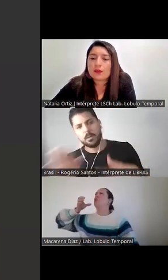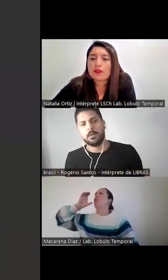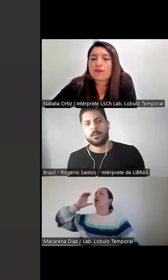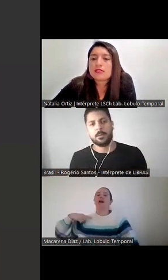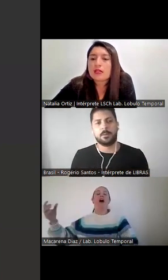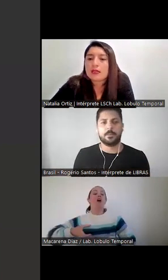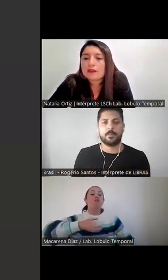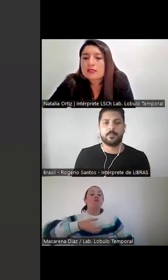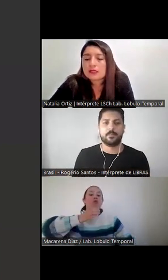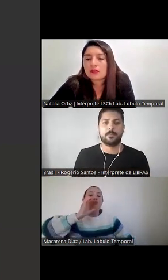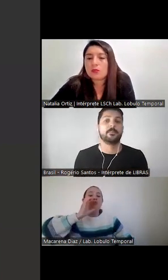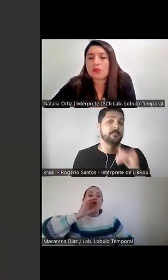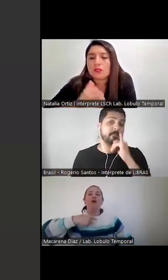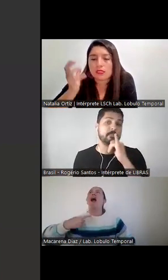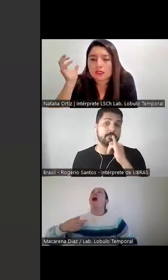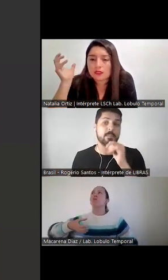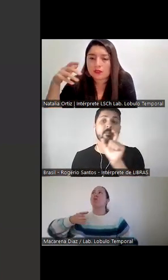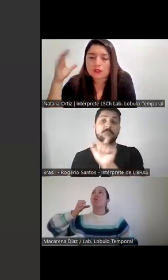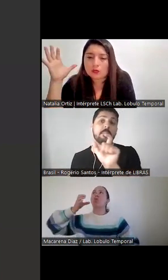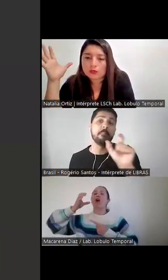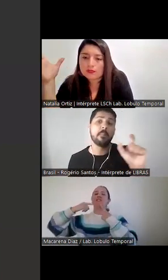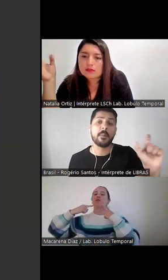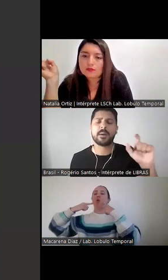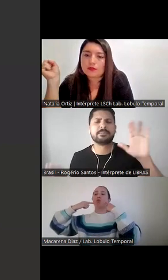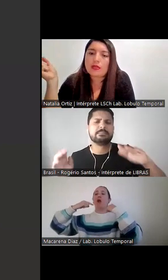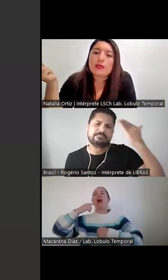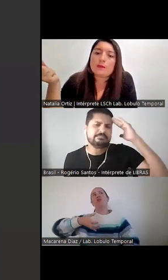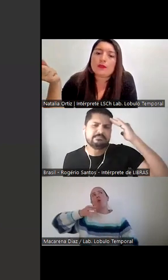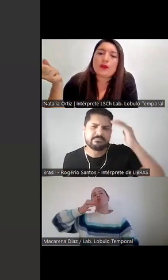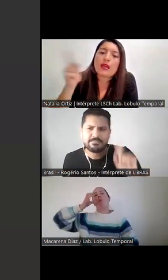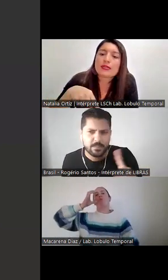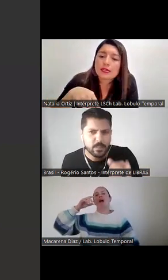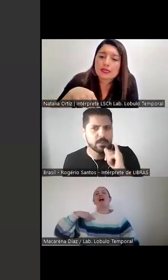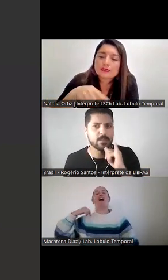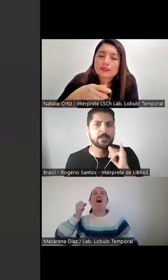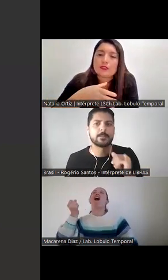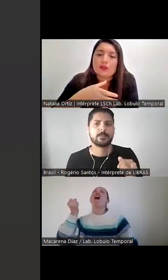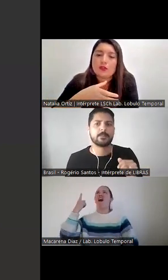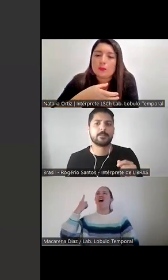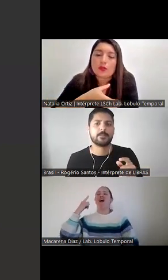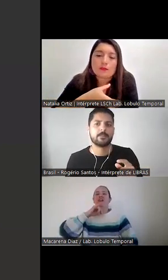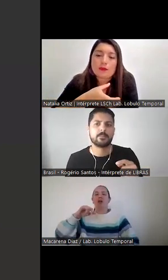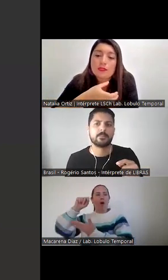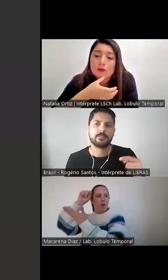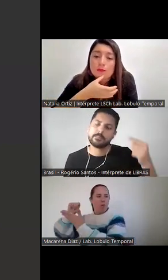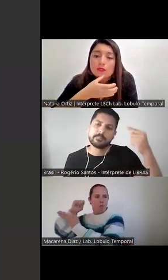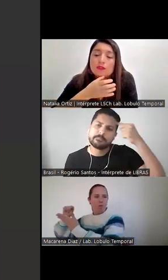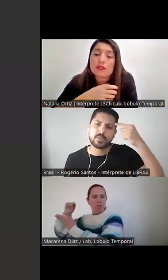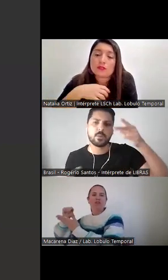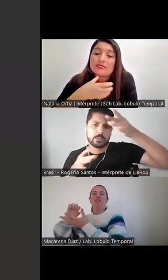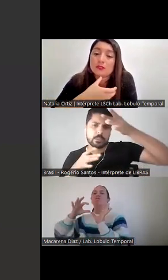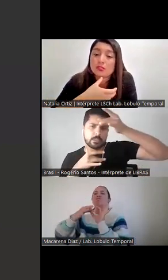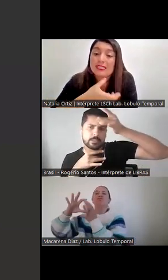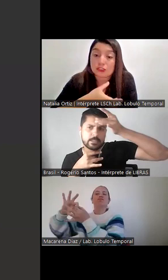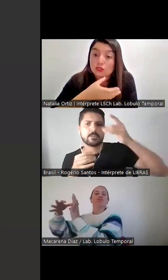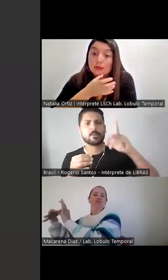Por ejemplo, a veces hay palabras, ¿cierto?, que uno entiende, los oyentes ocurre de esa forma, pero acá, si yo incorporo, además del movimiento del